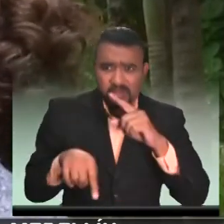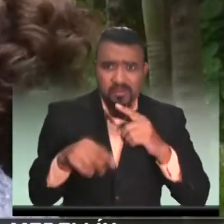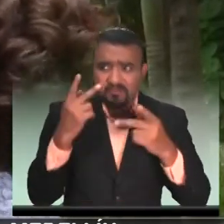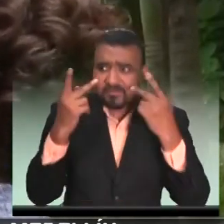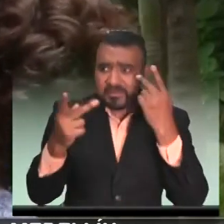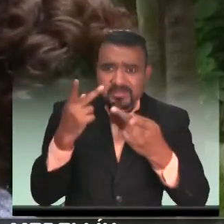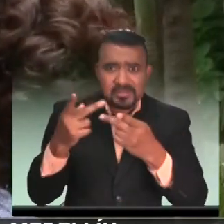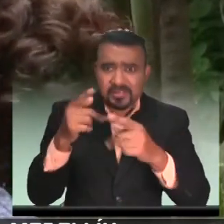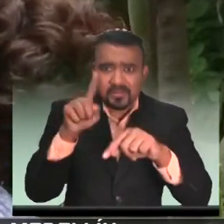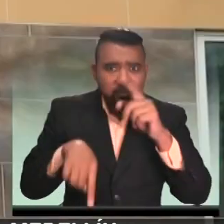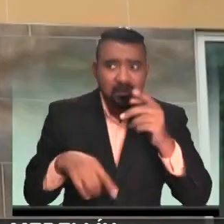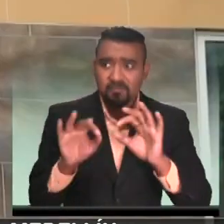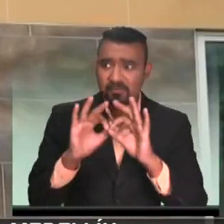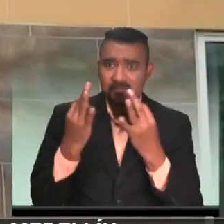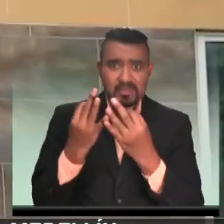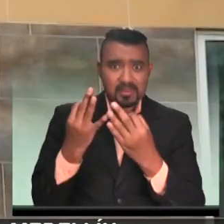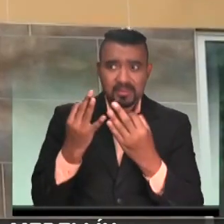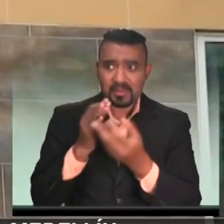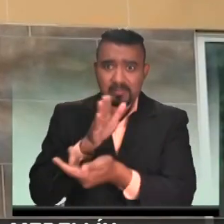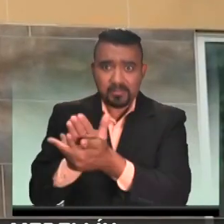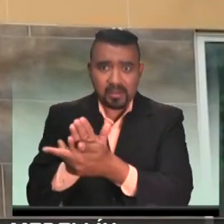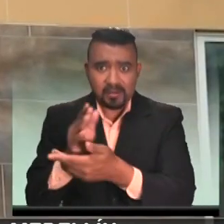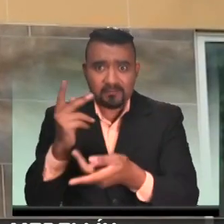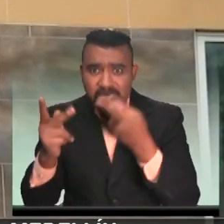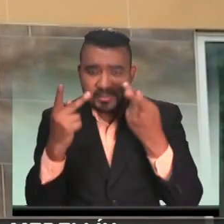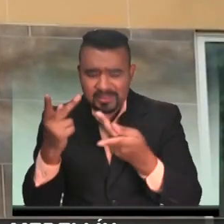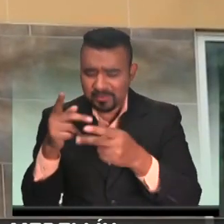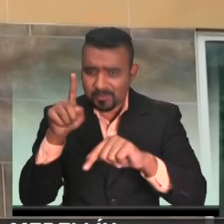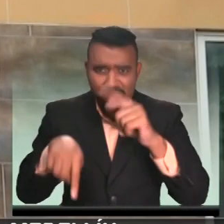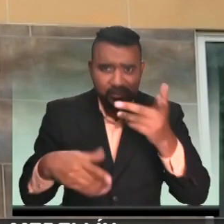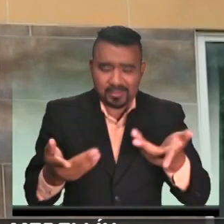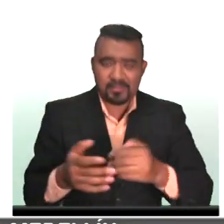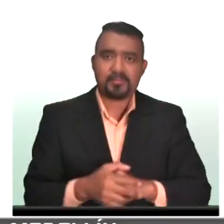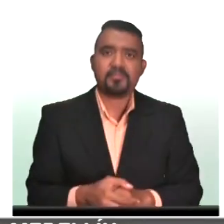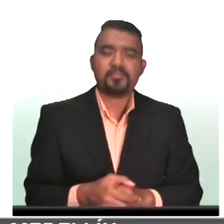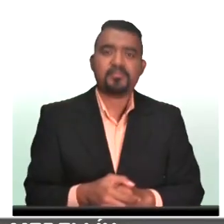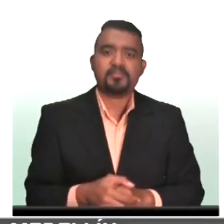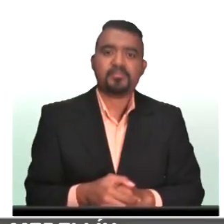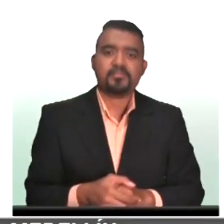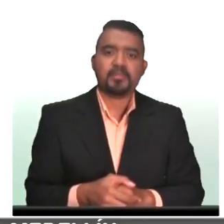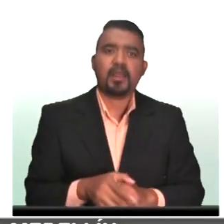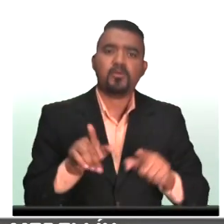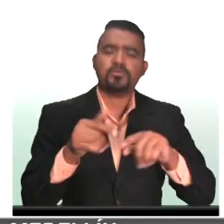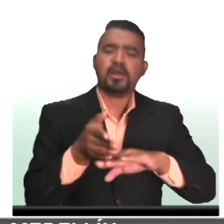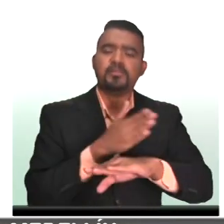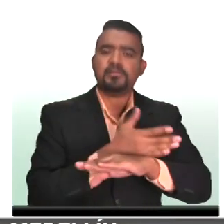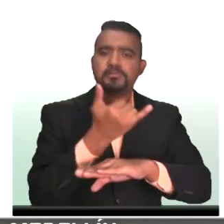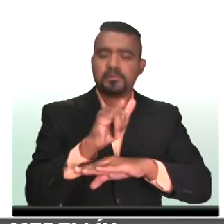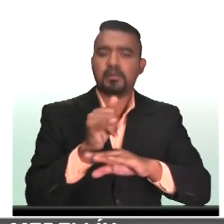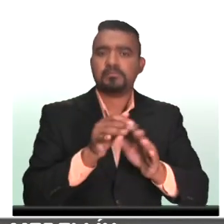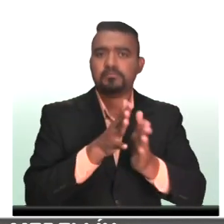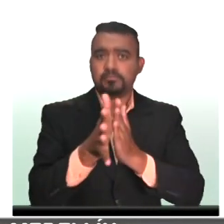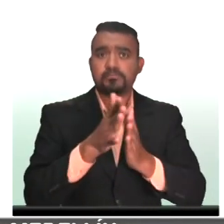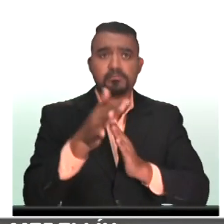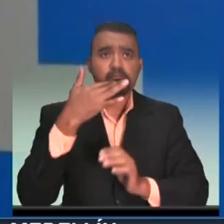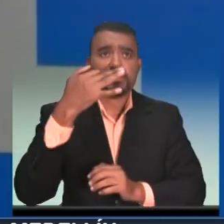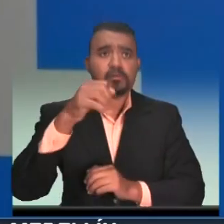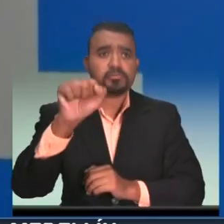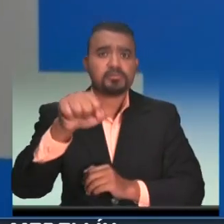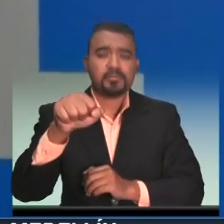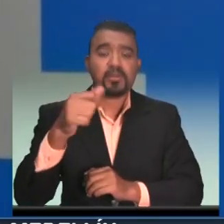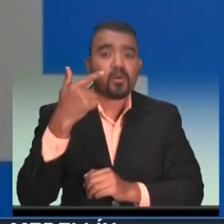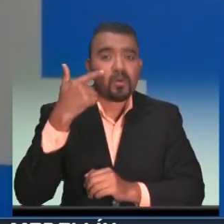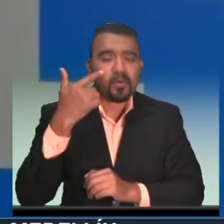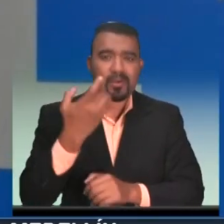siquiera de sus familias la personería comprobó que se cumplen los protocolos dictados por las aseguradoras de riesgos laborales pero pidió a la